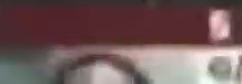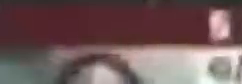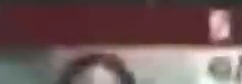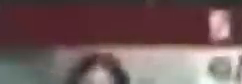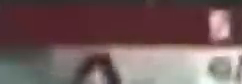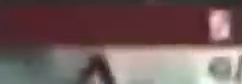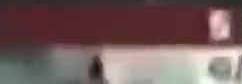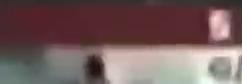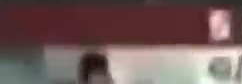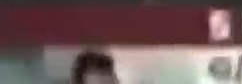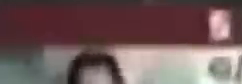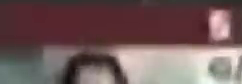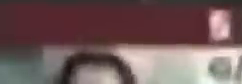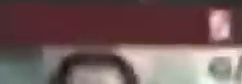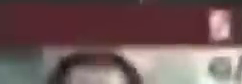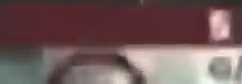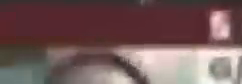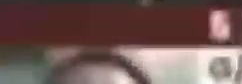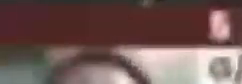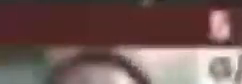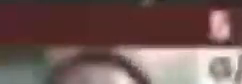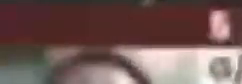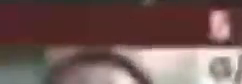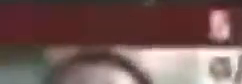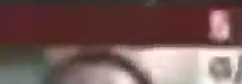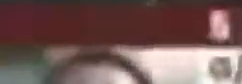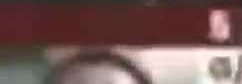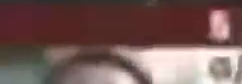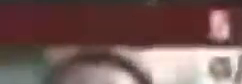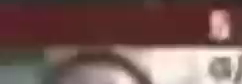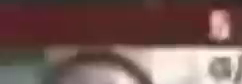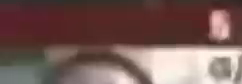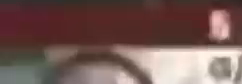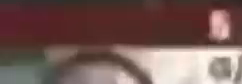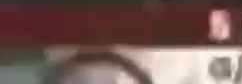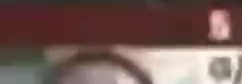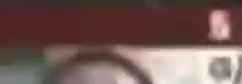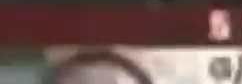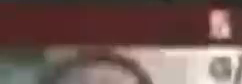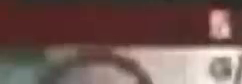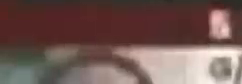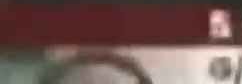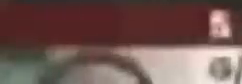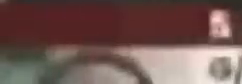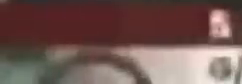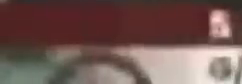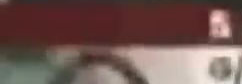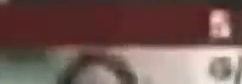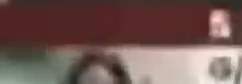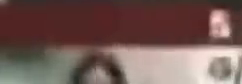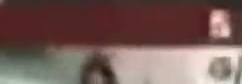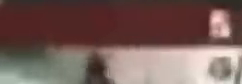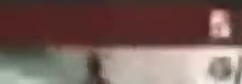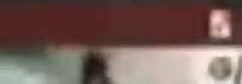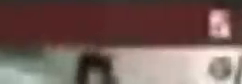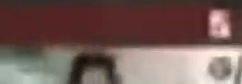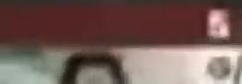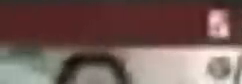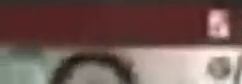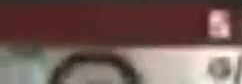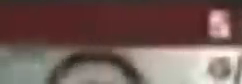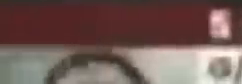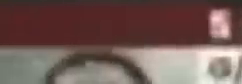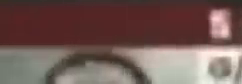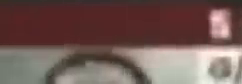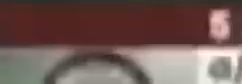su entorno recuerden algo que es clave en las operaciones psicológicas de contraespionaje